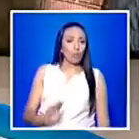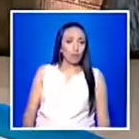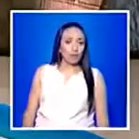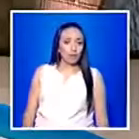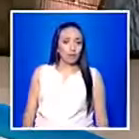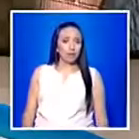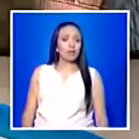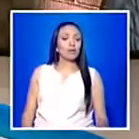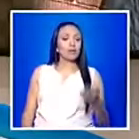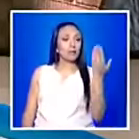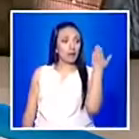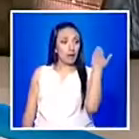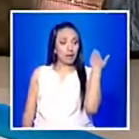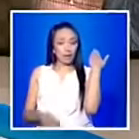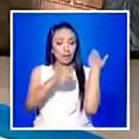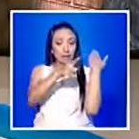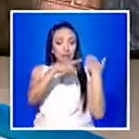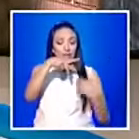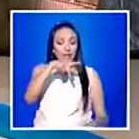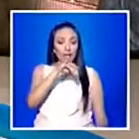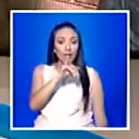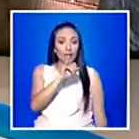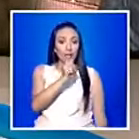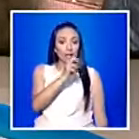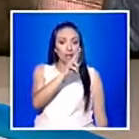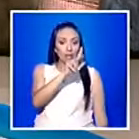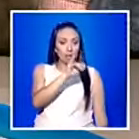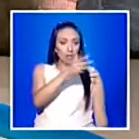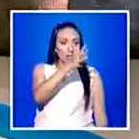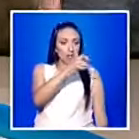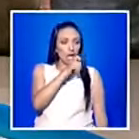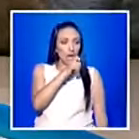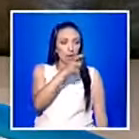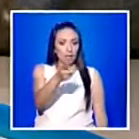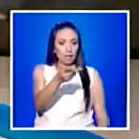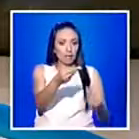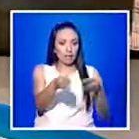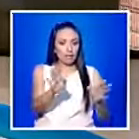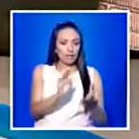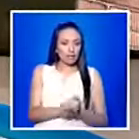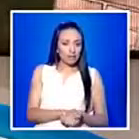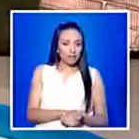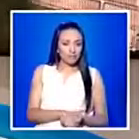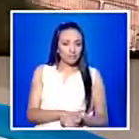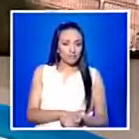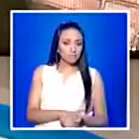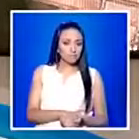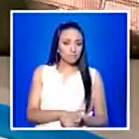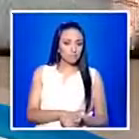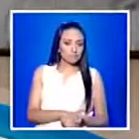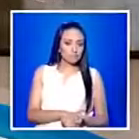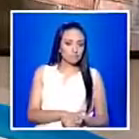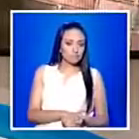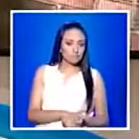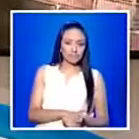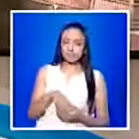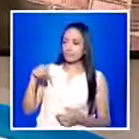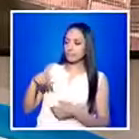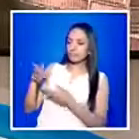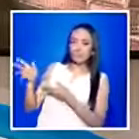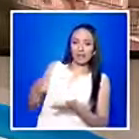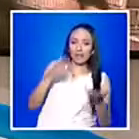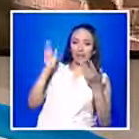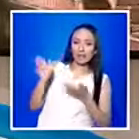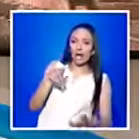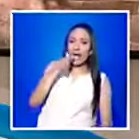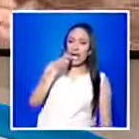lamentablemente. Más temprano salidas del barrio donde no tenían agua y aquí se está desperdiciando. Y aquí se va el agua, ahí